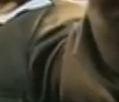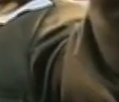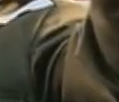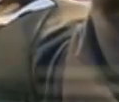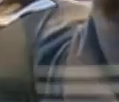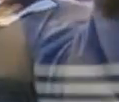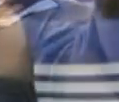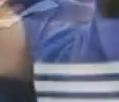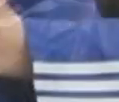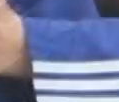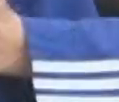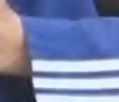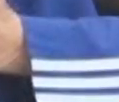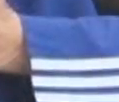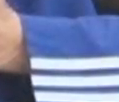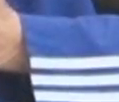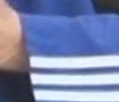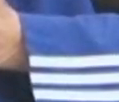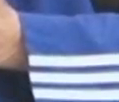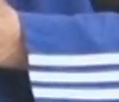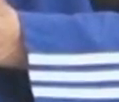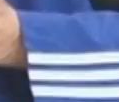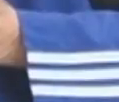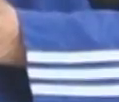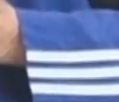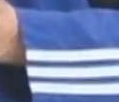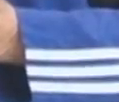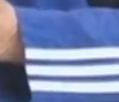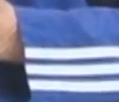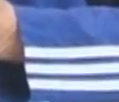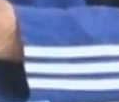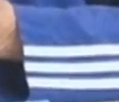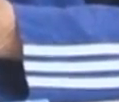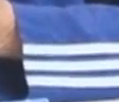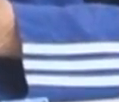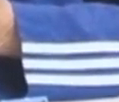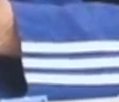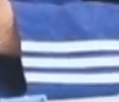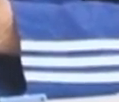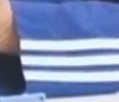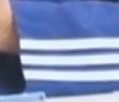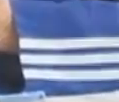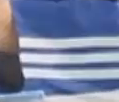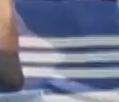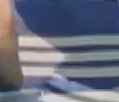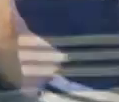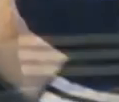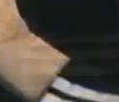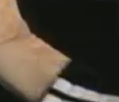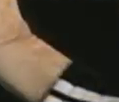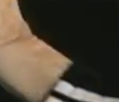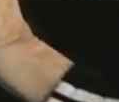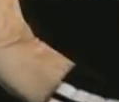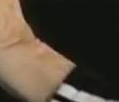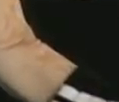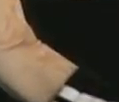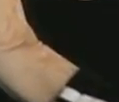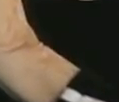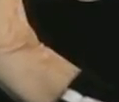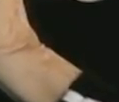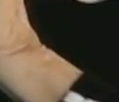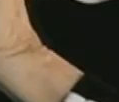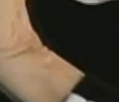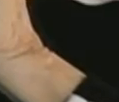socialista. ¿Qué tiene Fidel? Que los imperialistas no pueden, no han podido ni podrán jamás con él. Esa es la